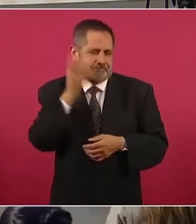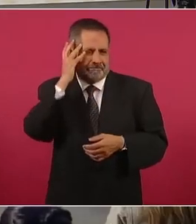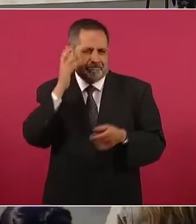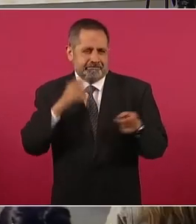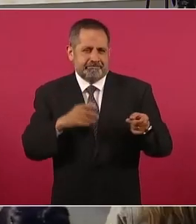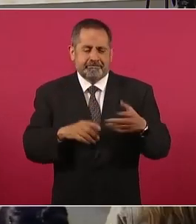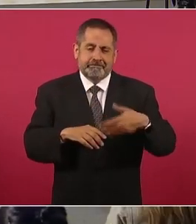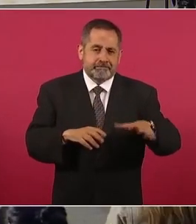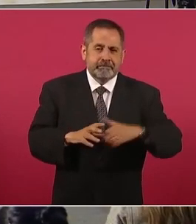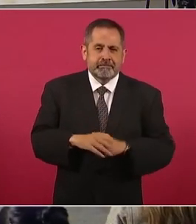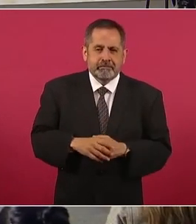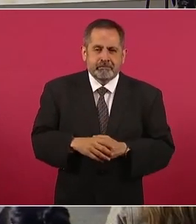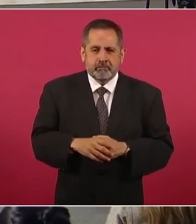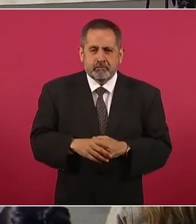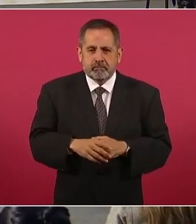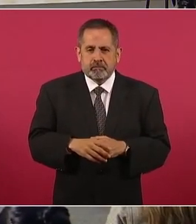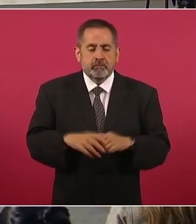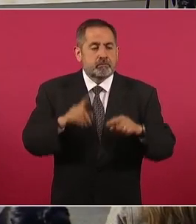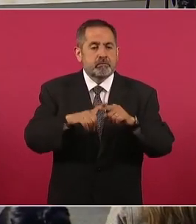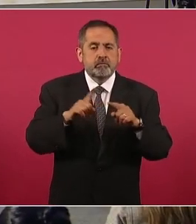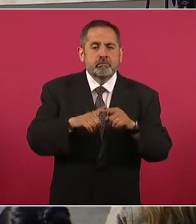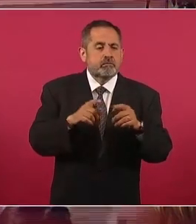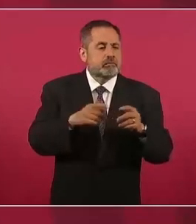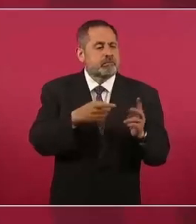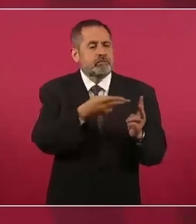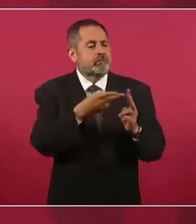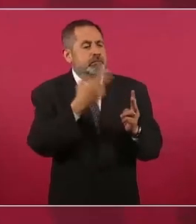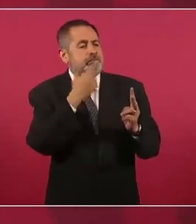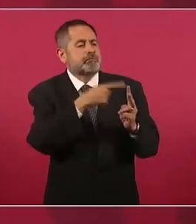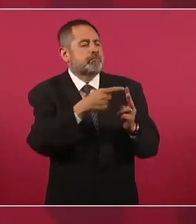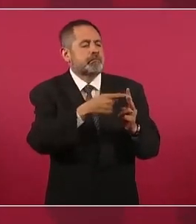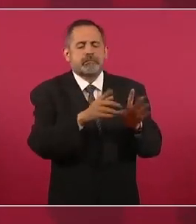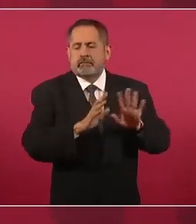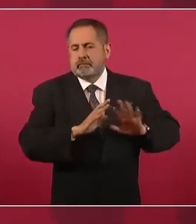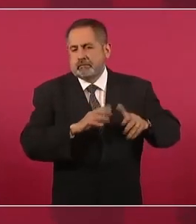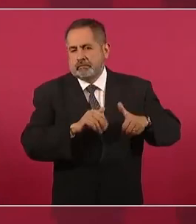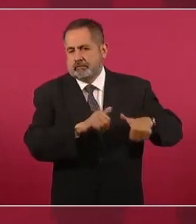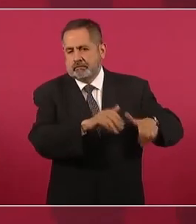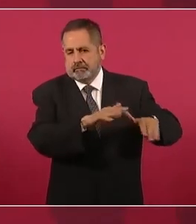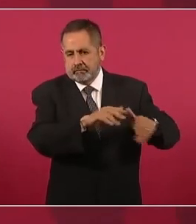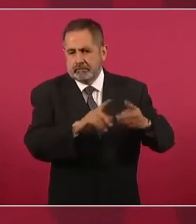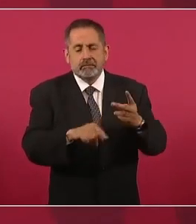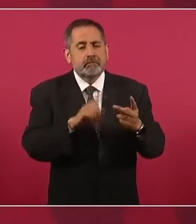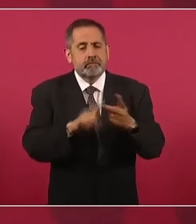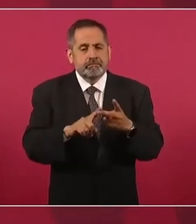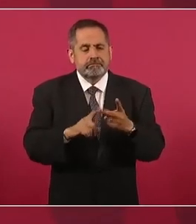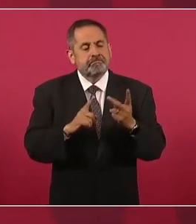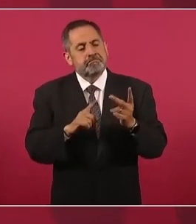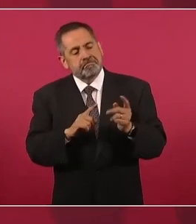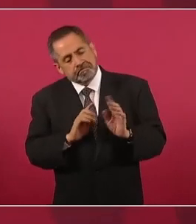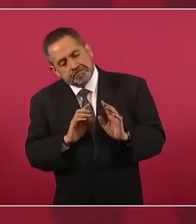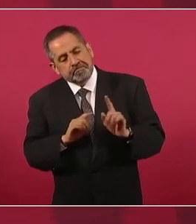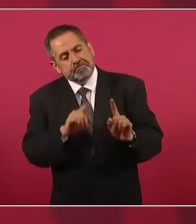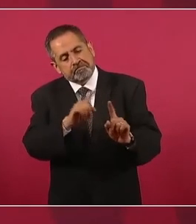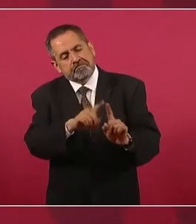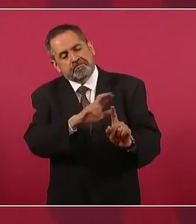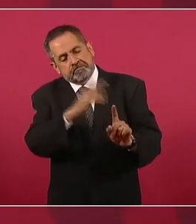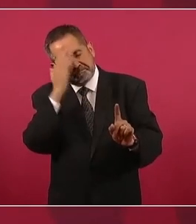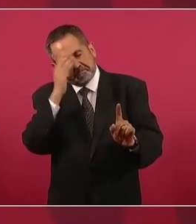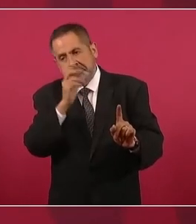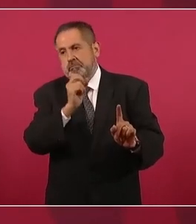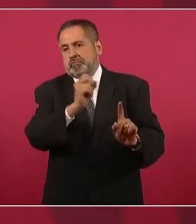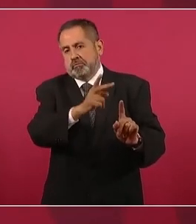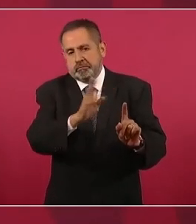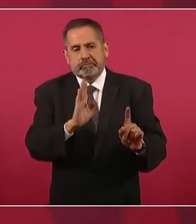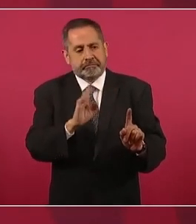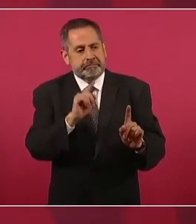Si me dicen con quién se queda, bueno, no me quedo con ninguno de los dos, pero es de reconocer